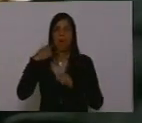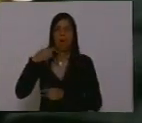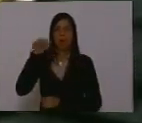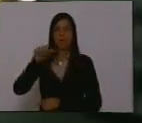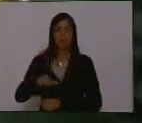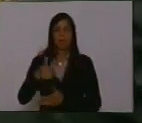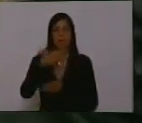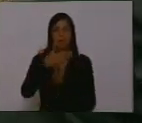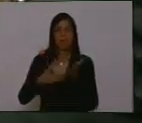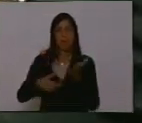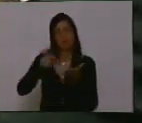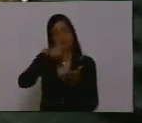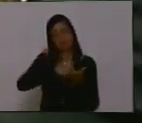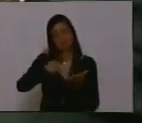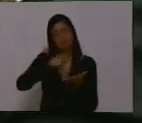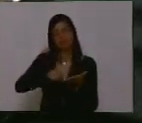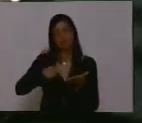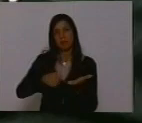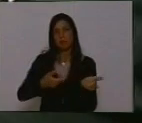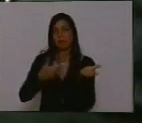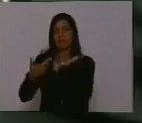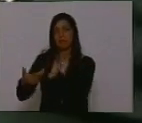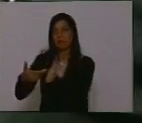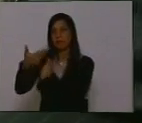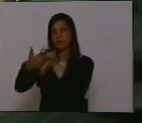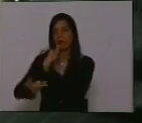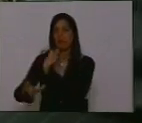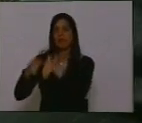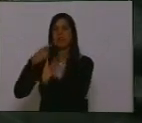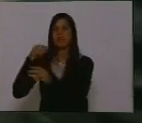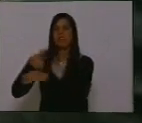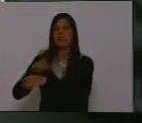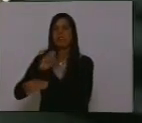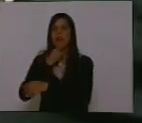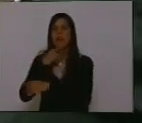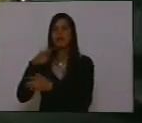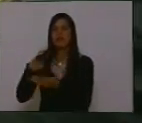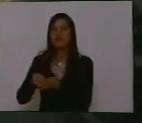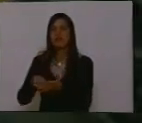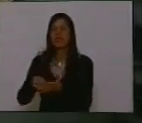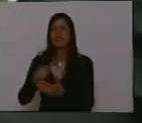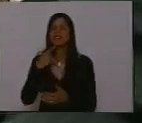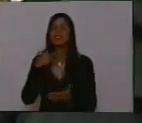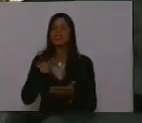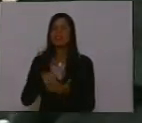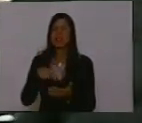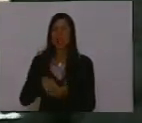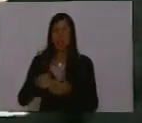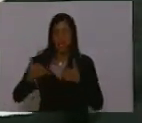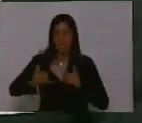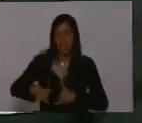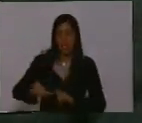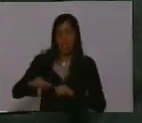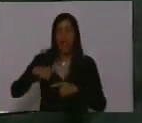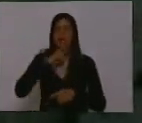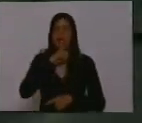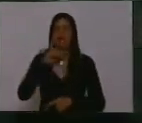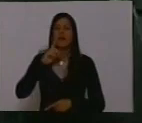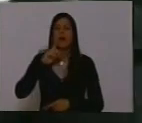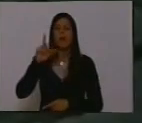le dirige al viejo Picón, le dice: sus hijos y el nombre de Gabriel